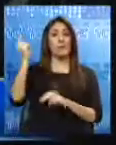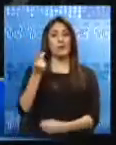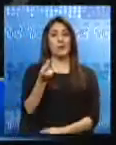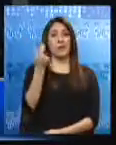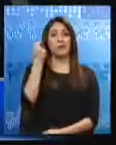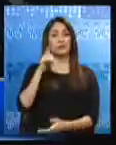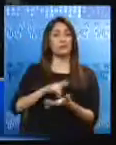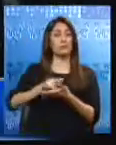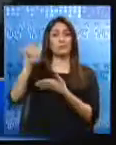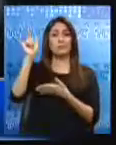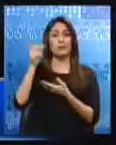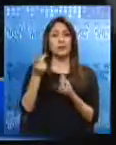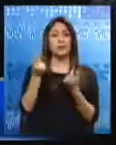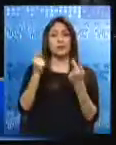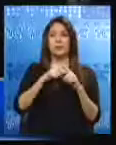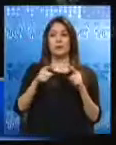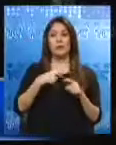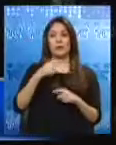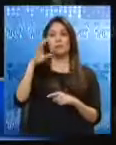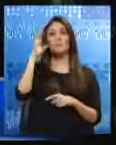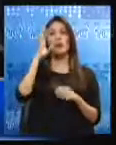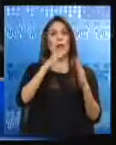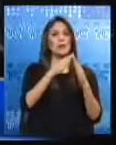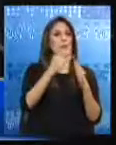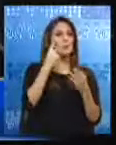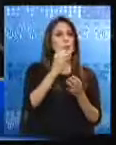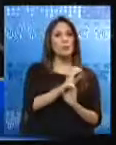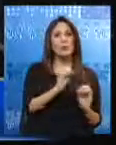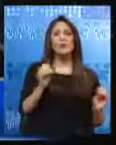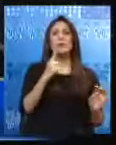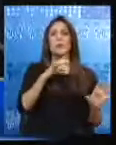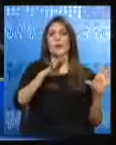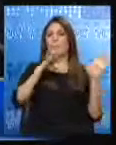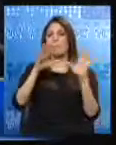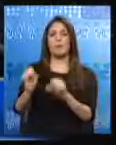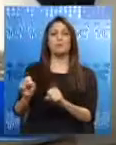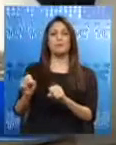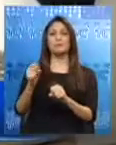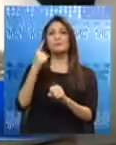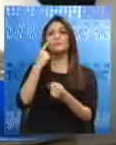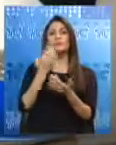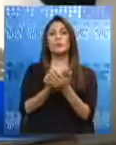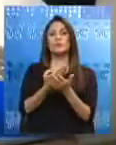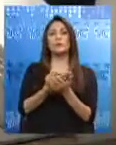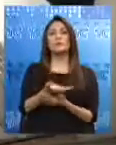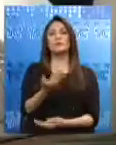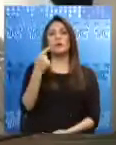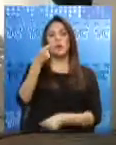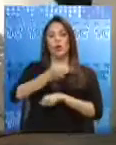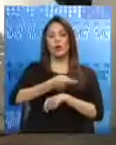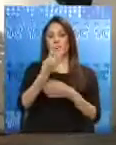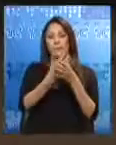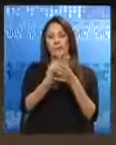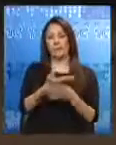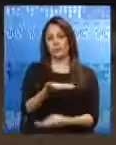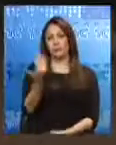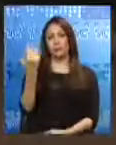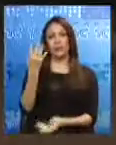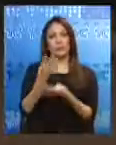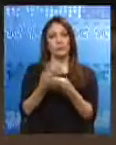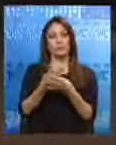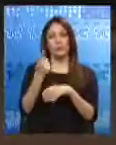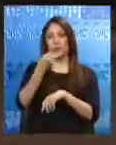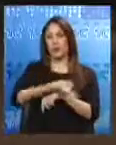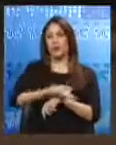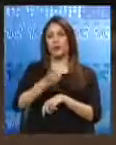los uniformados allanaron el inmueble del detenido y tras la audiencia de formulación de cargos, el juez solicitó prisión preventiva para quien supuestamente